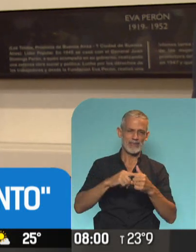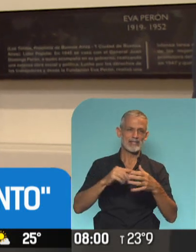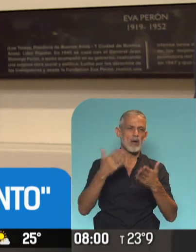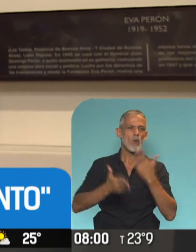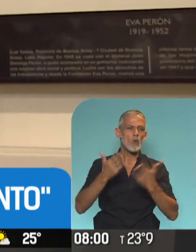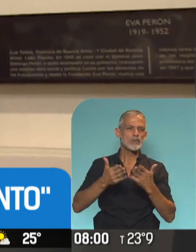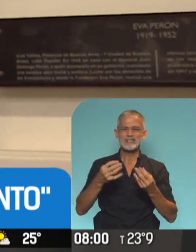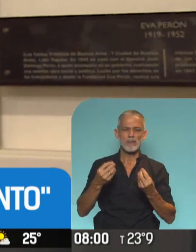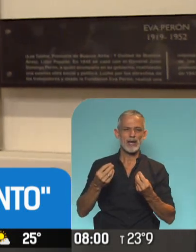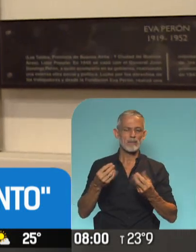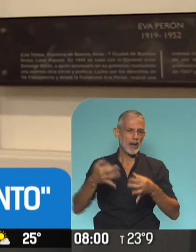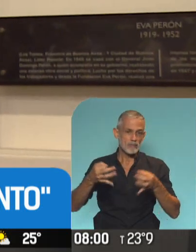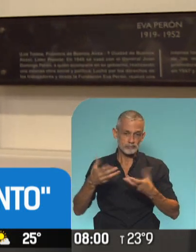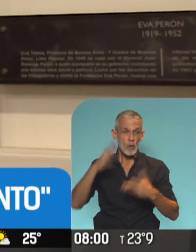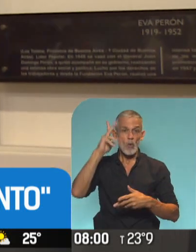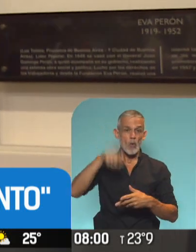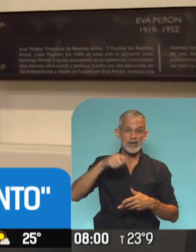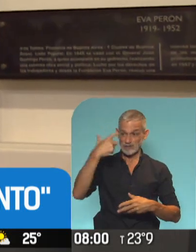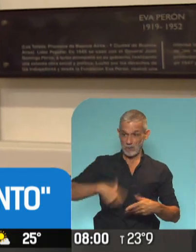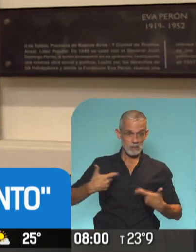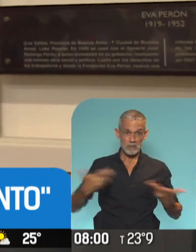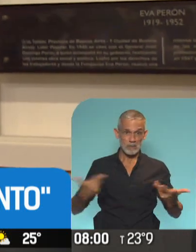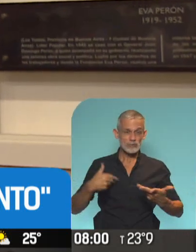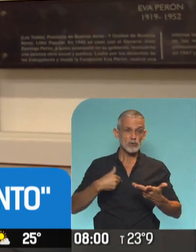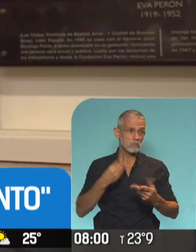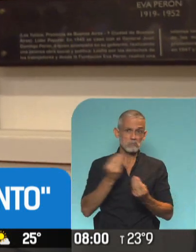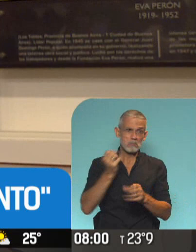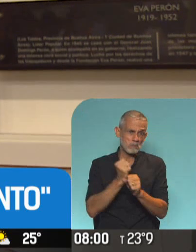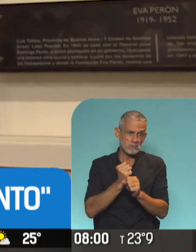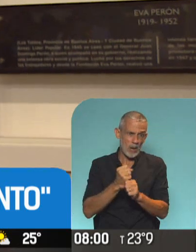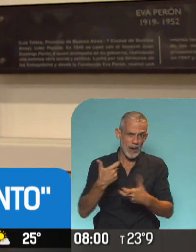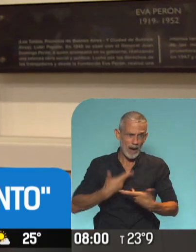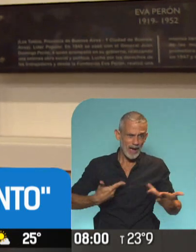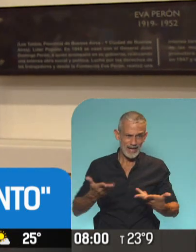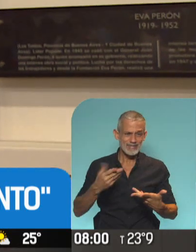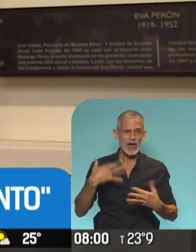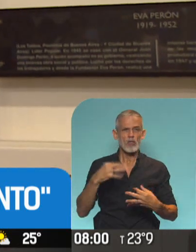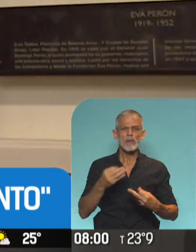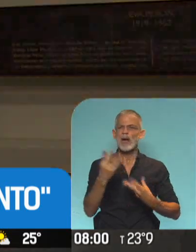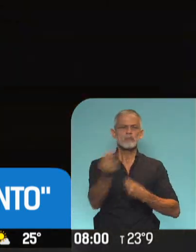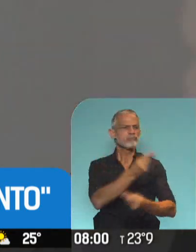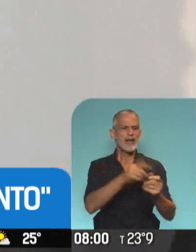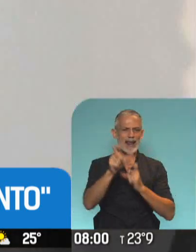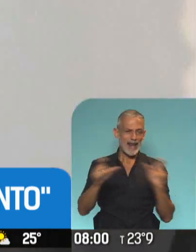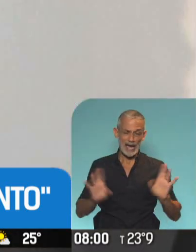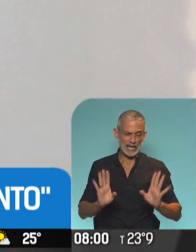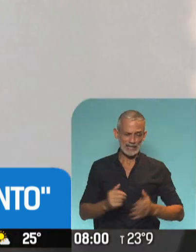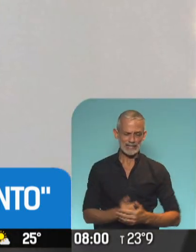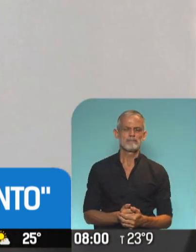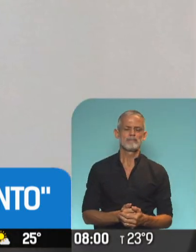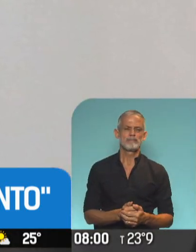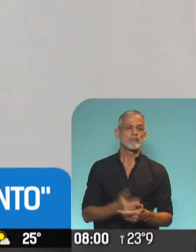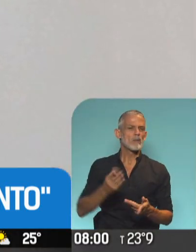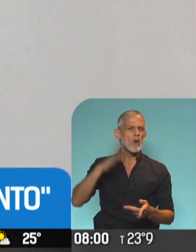al servicio del ciudadano. El juez tiene que ser una persona como el funcionario público. Es funcionario público, tiene que estar al servicio del ciudadano y eso es lo que queremos. ¿Qué responde a